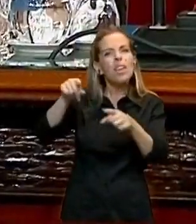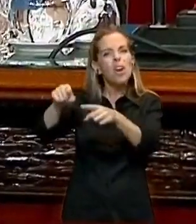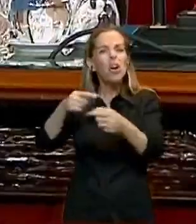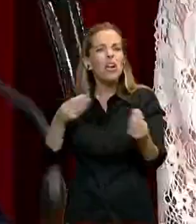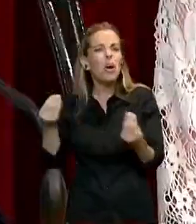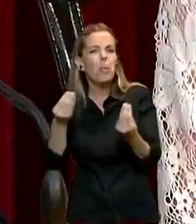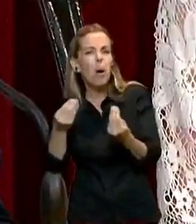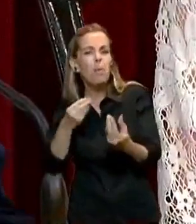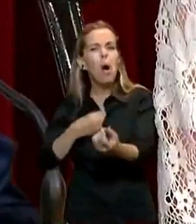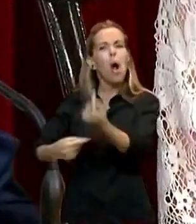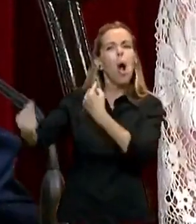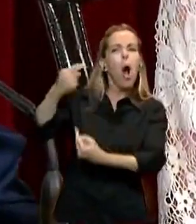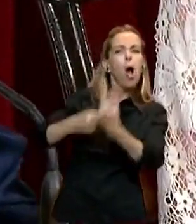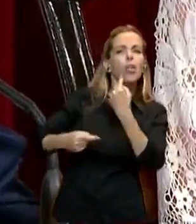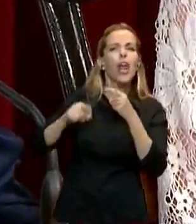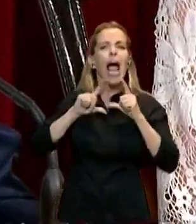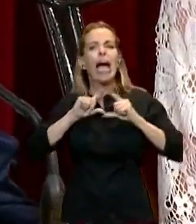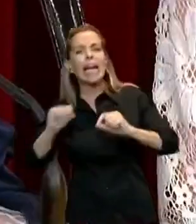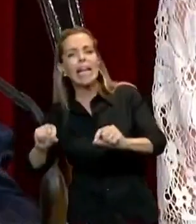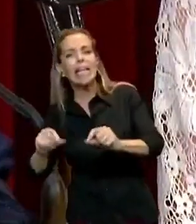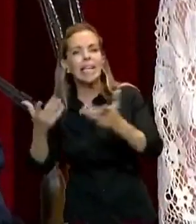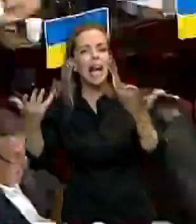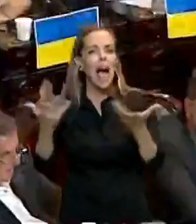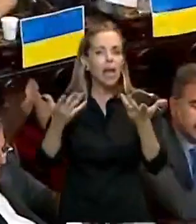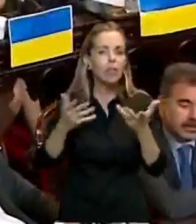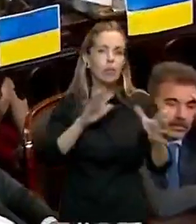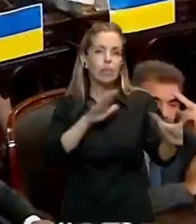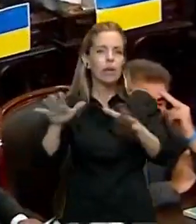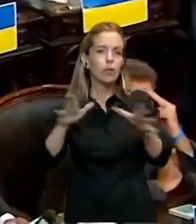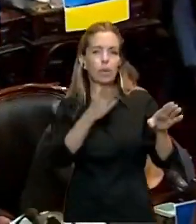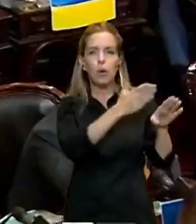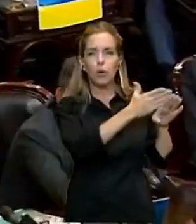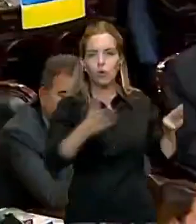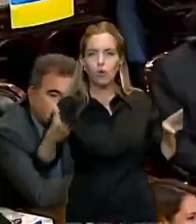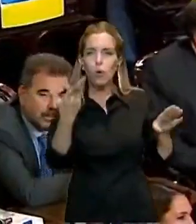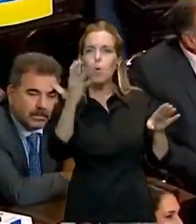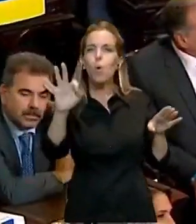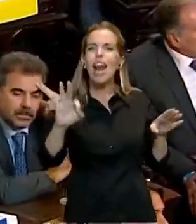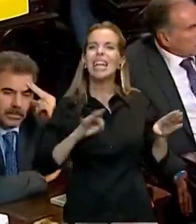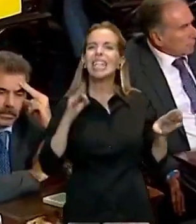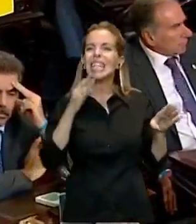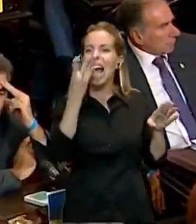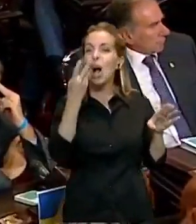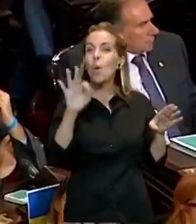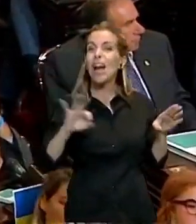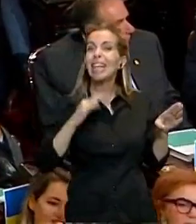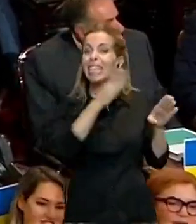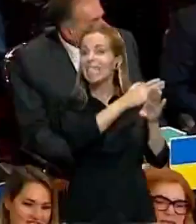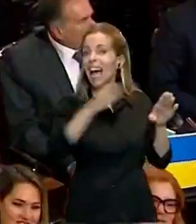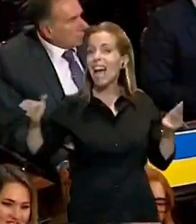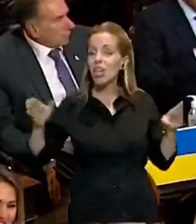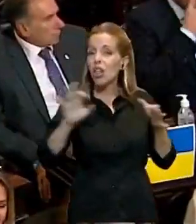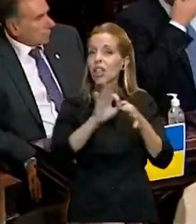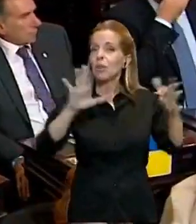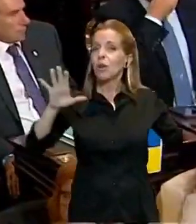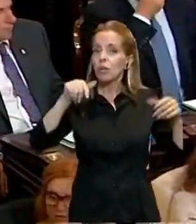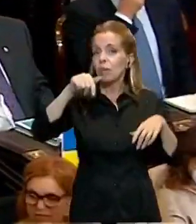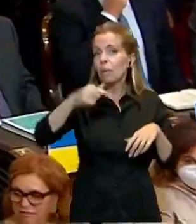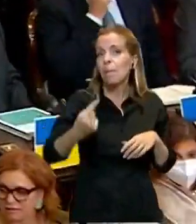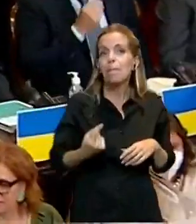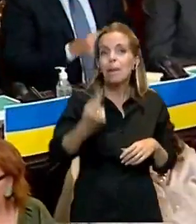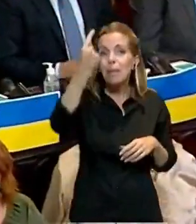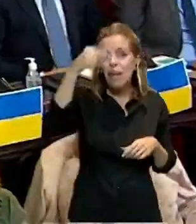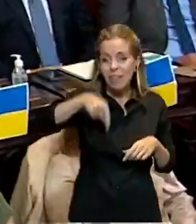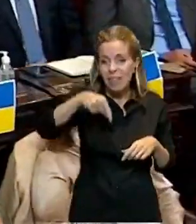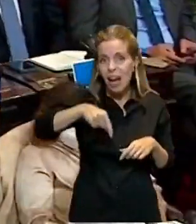estériles. En estos casi 40 años de democracia, es la primera vez que se rechaza un presupuesto en este